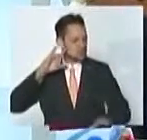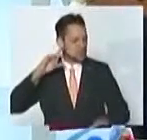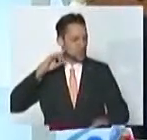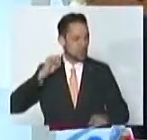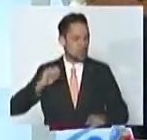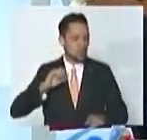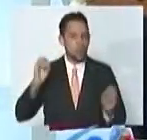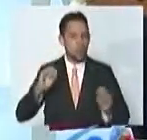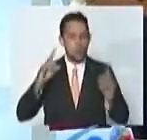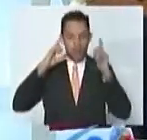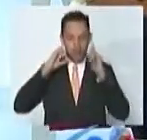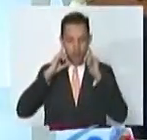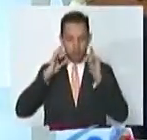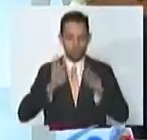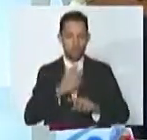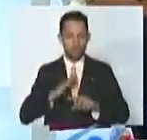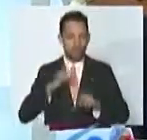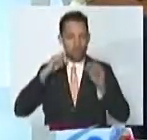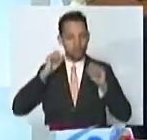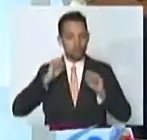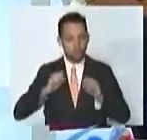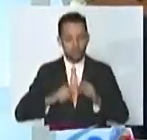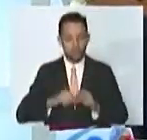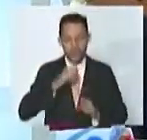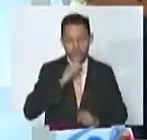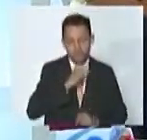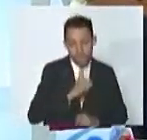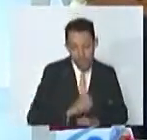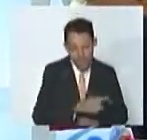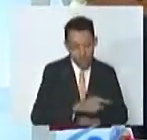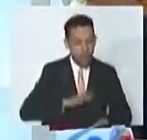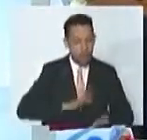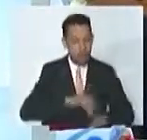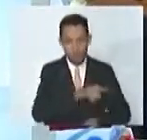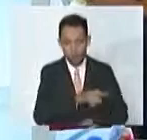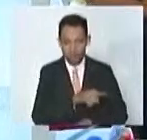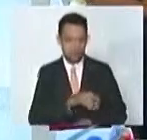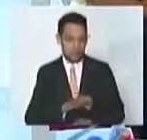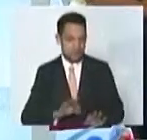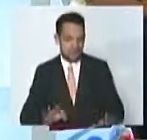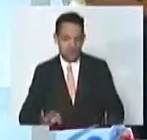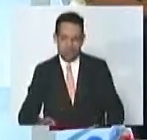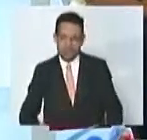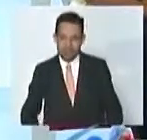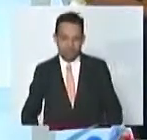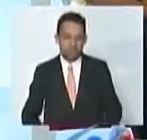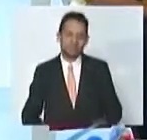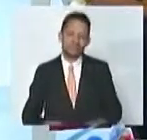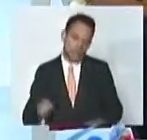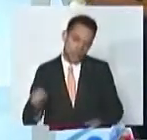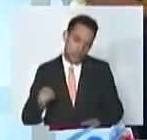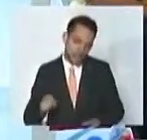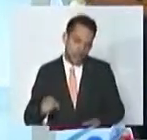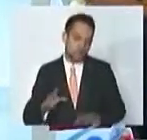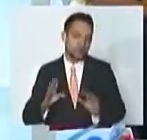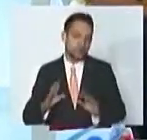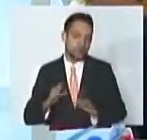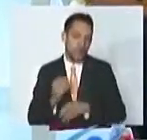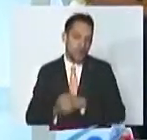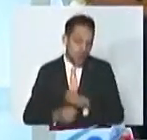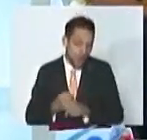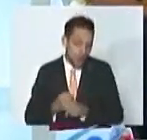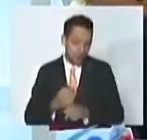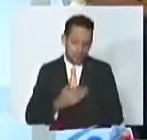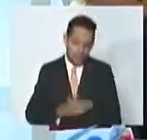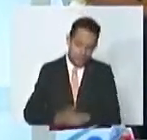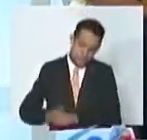lo mismo y de 80 lo mismo, ninguna enfermedad es por la edad. Obviamente la edad nos va deteriorando, pero uno ve